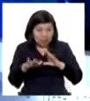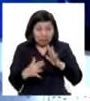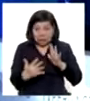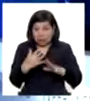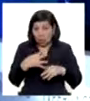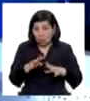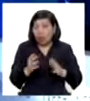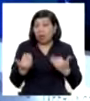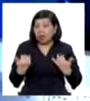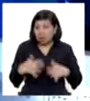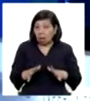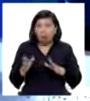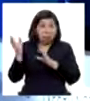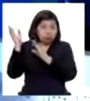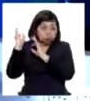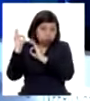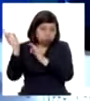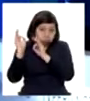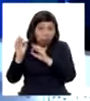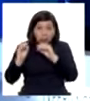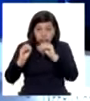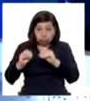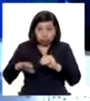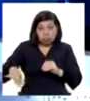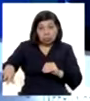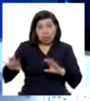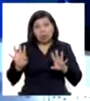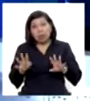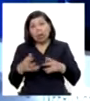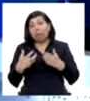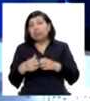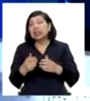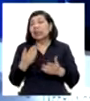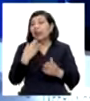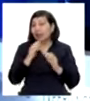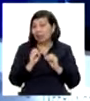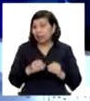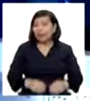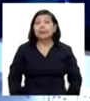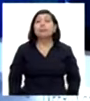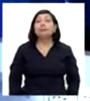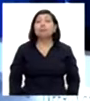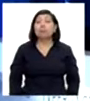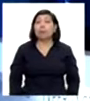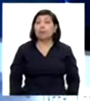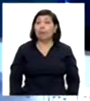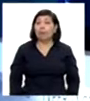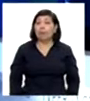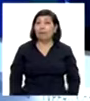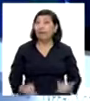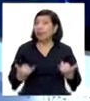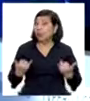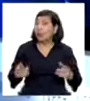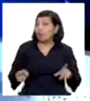concurso, hemos tenido charlas informativas para las empresas prestadoras. Y